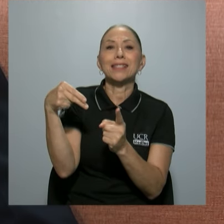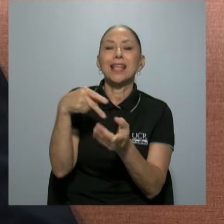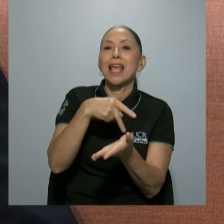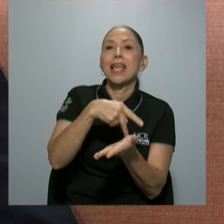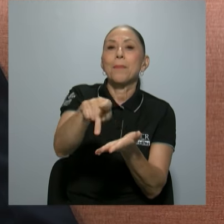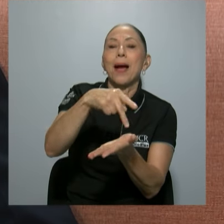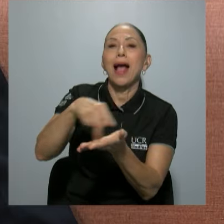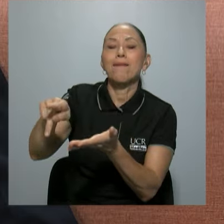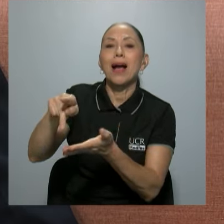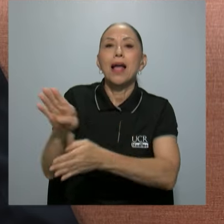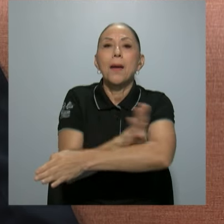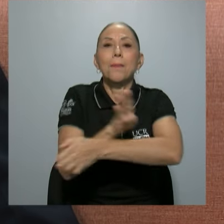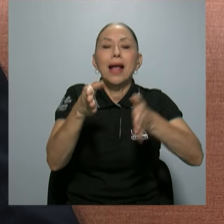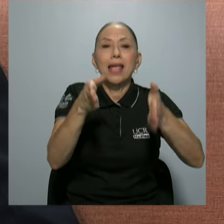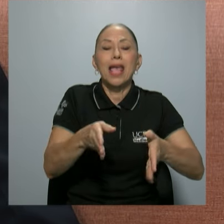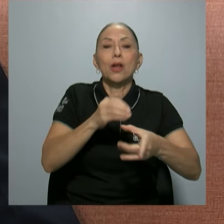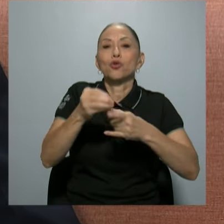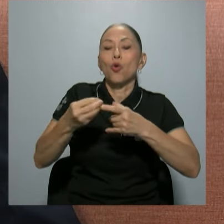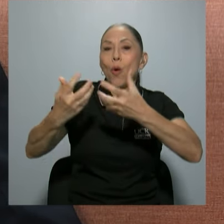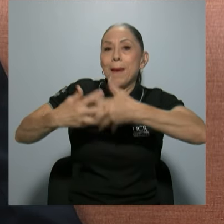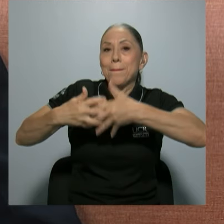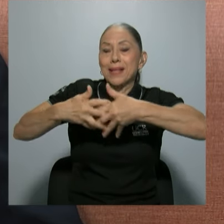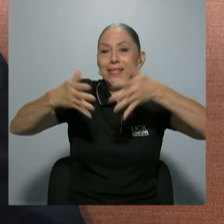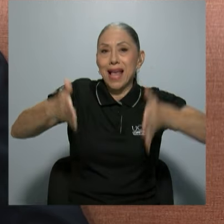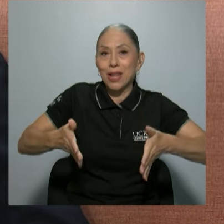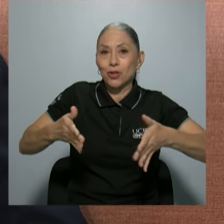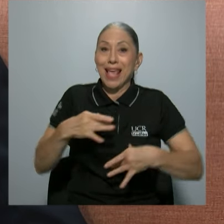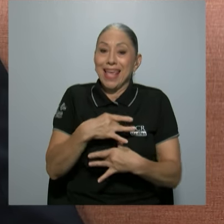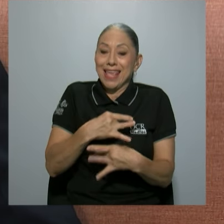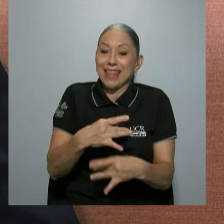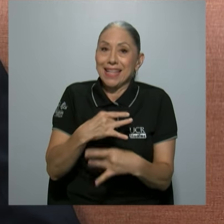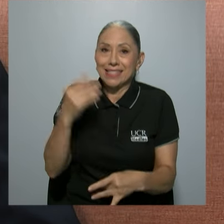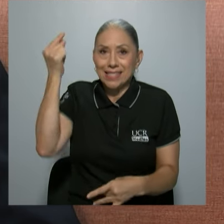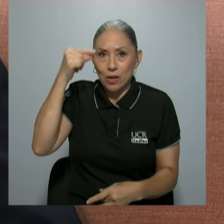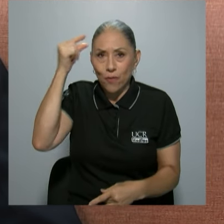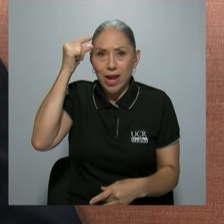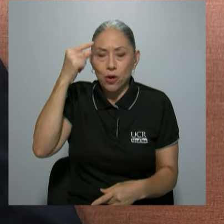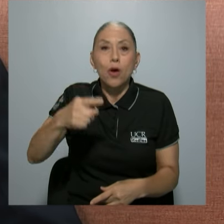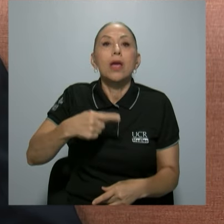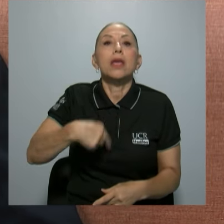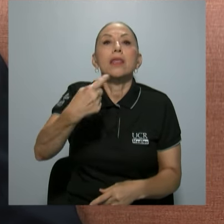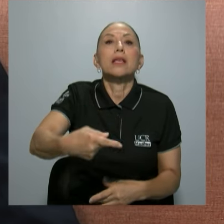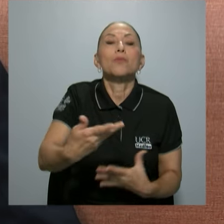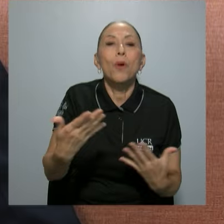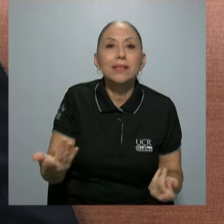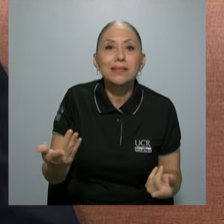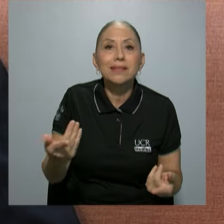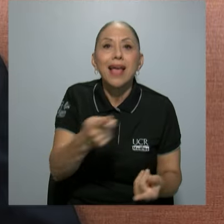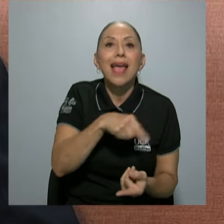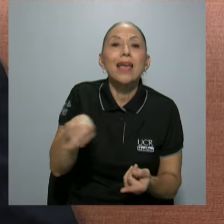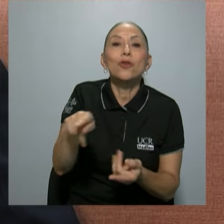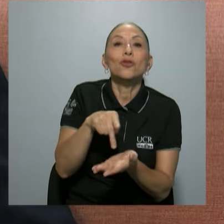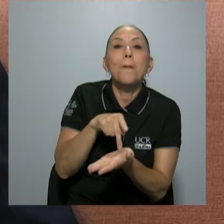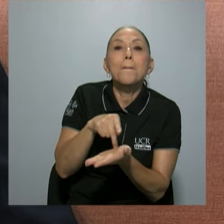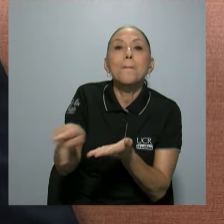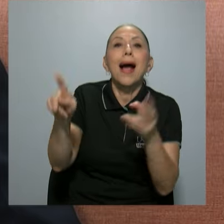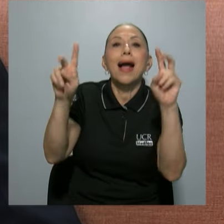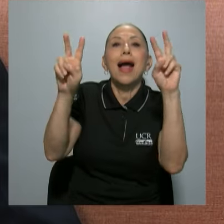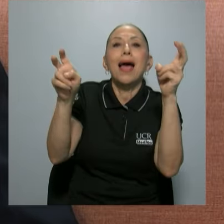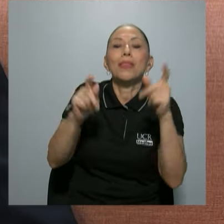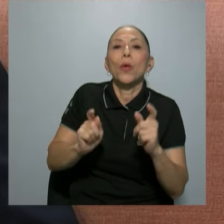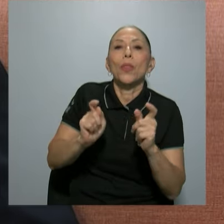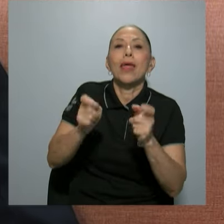por grupos empresariales que tenían intereses en el gobierno y que después resultaban pagando dádivas. Pero más que eso... ¿Se